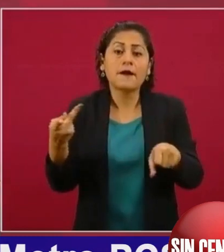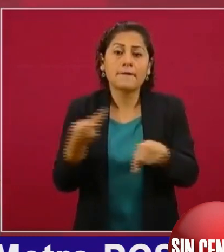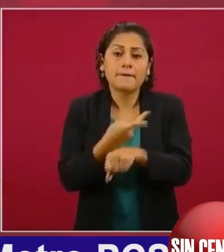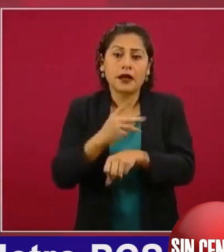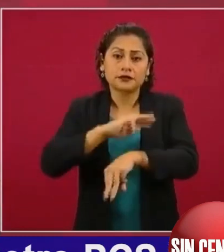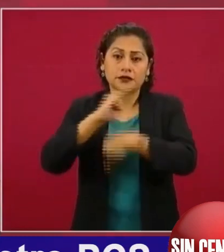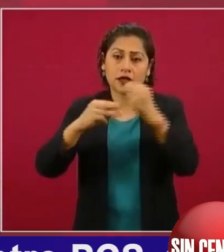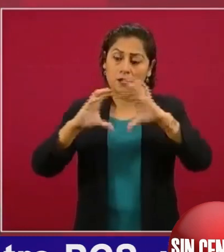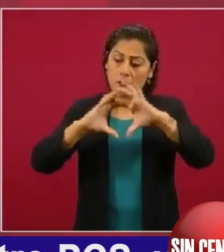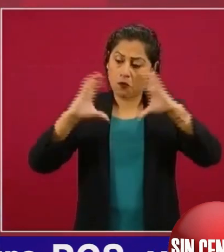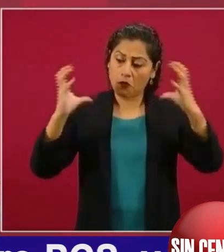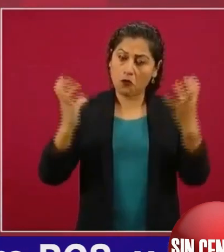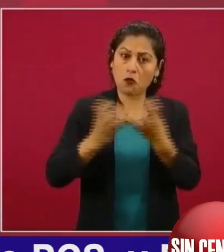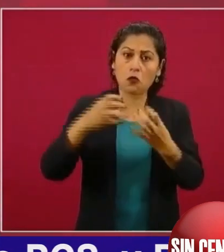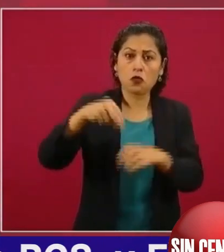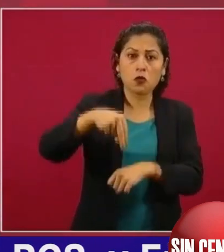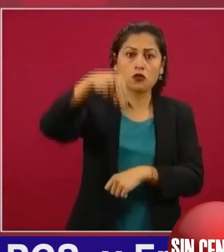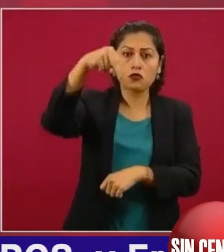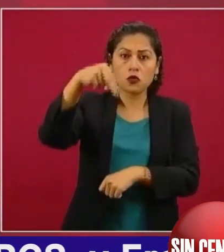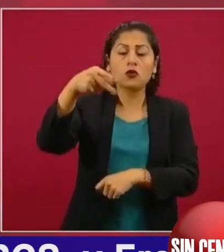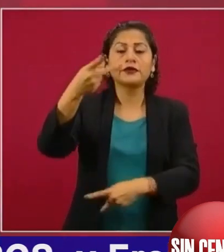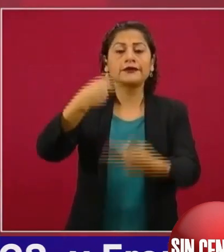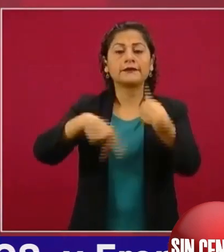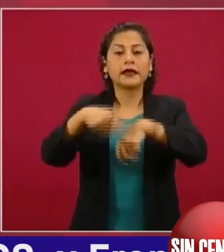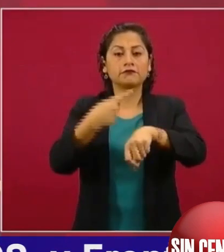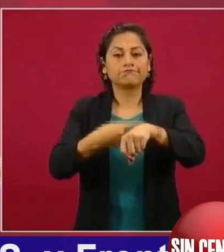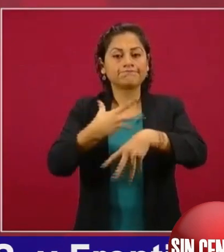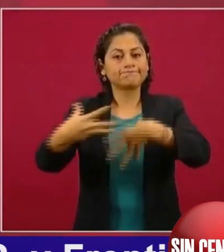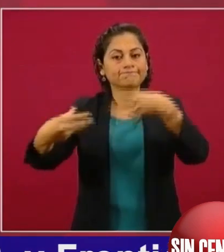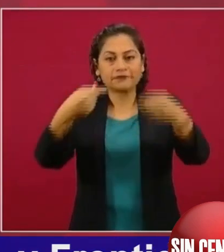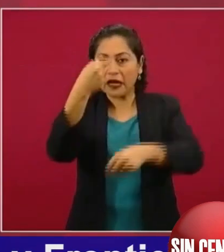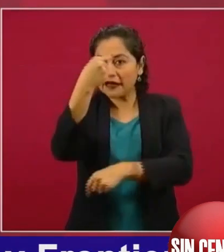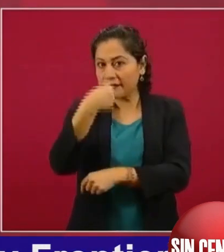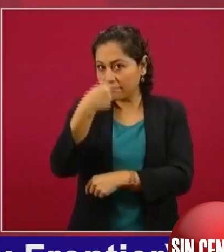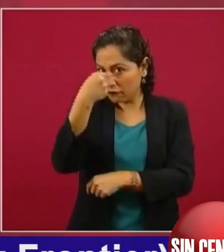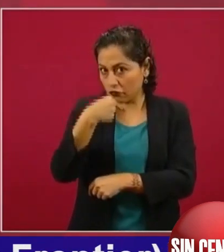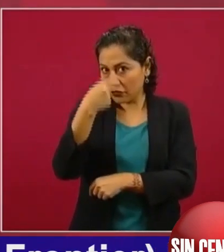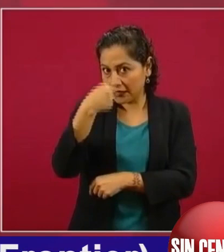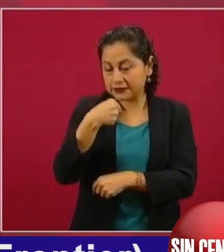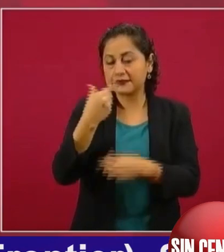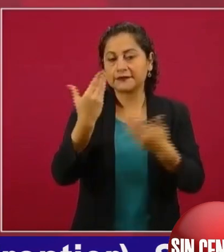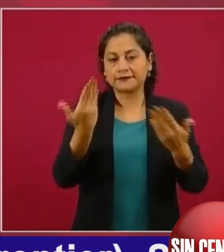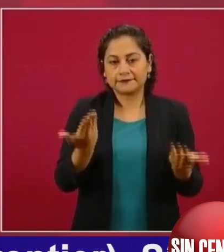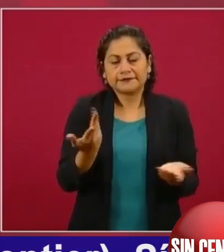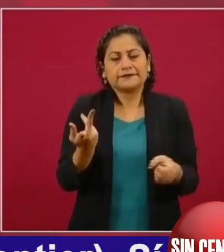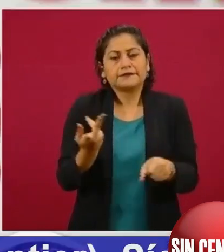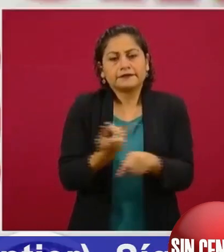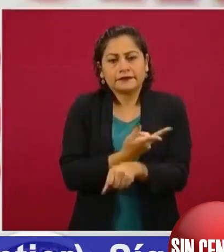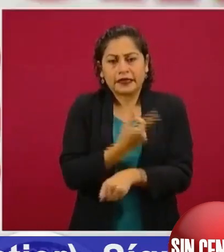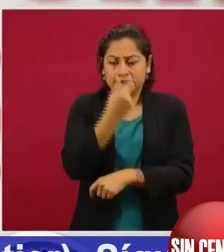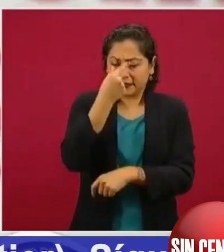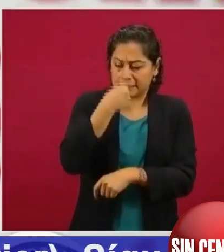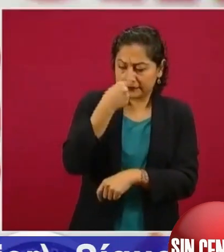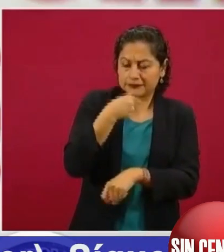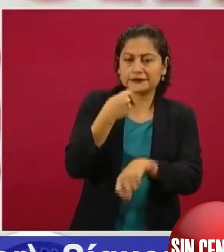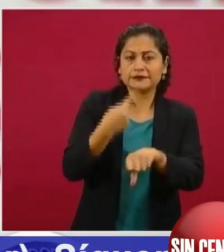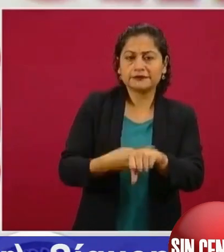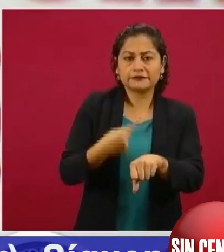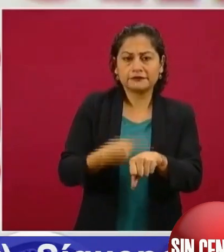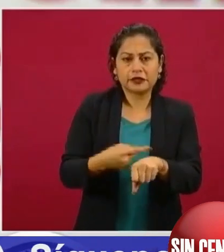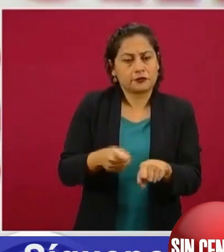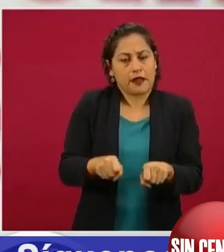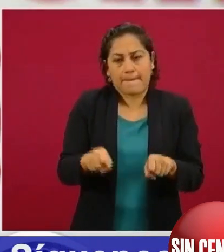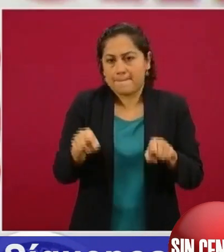temporada de influenza. La temporada de influenza se caracteriza porque esta enfermedad de interés epidémico, igual que